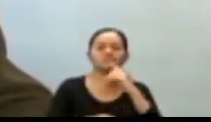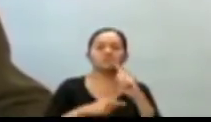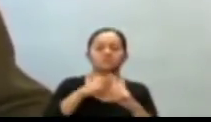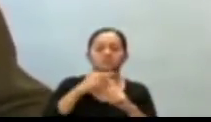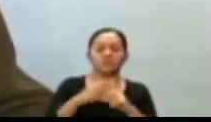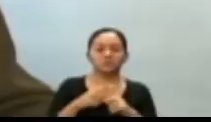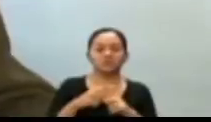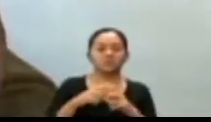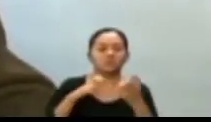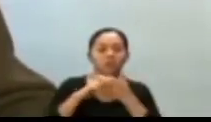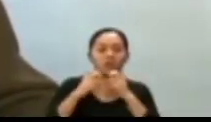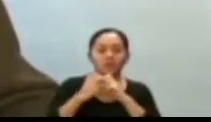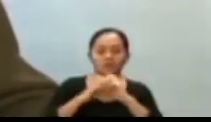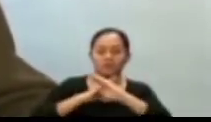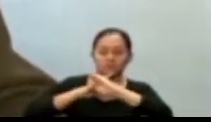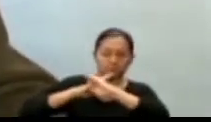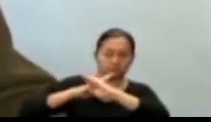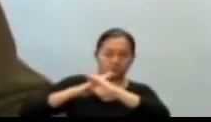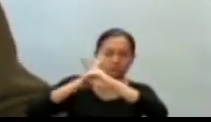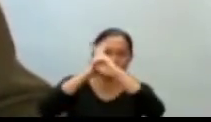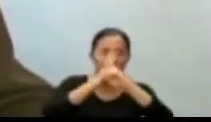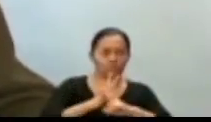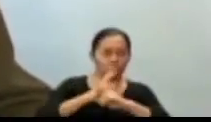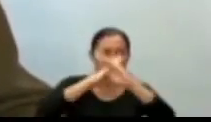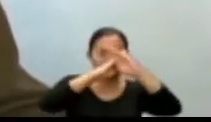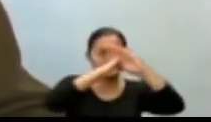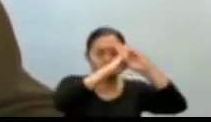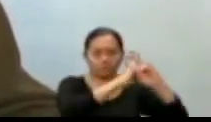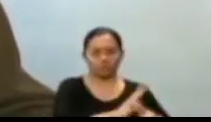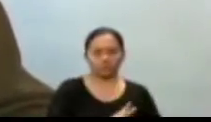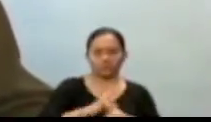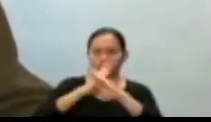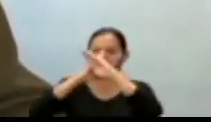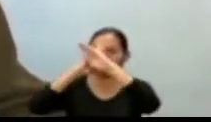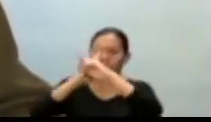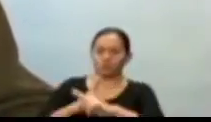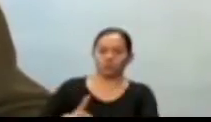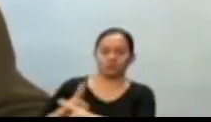frente a los ataques que desde el interior y desde el exterior